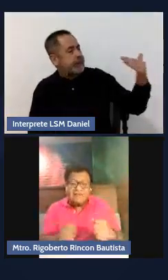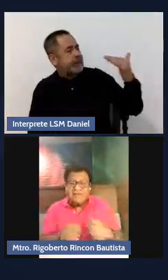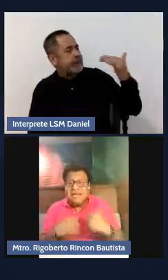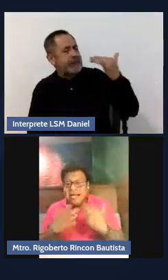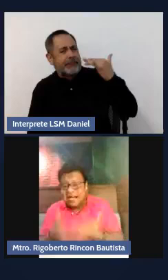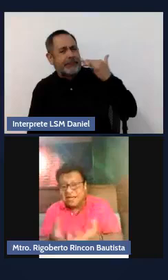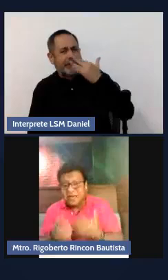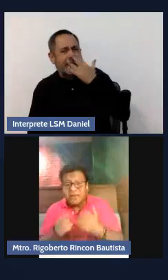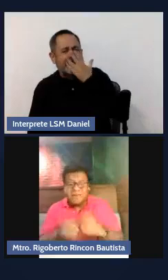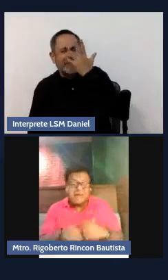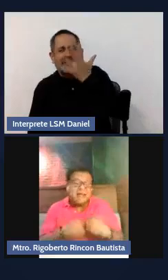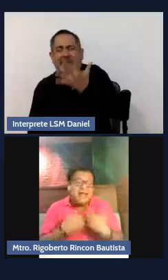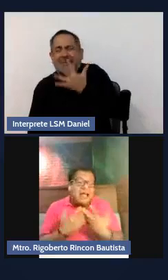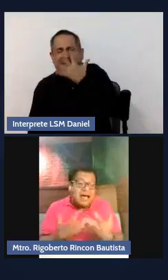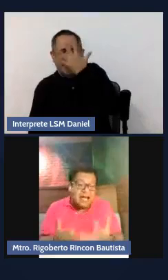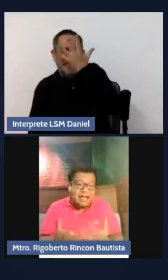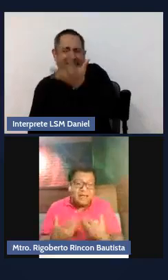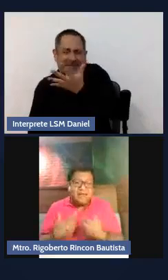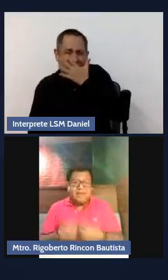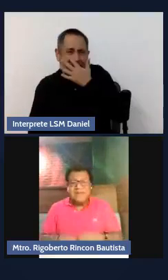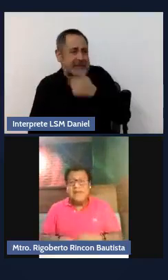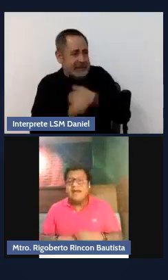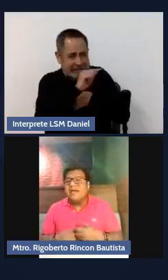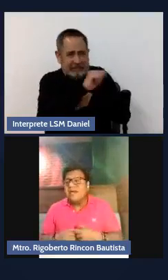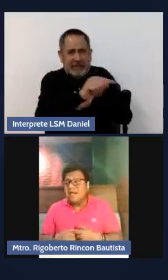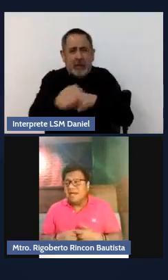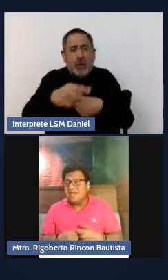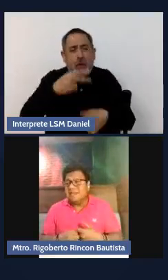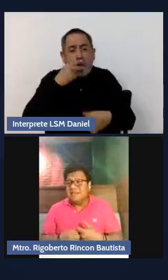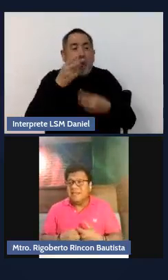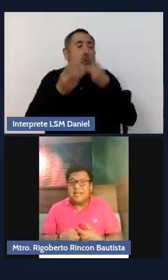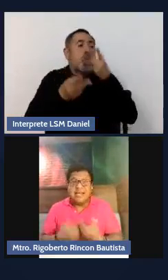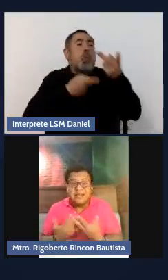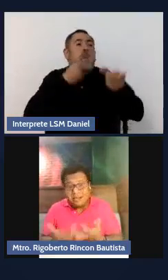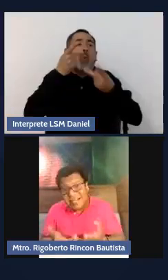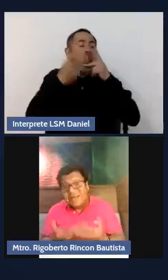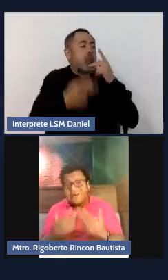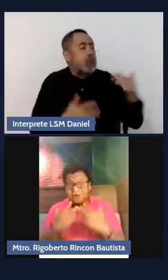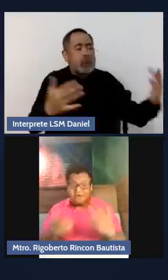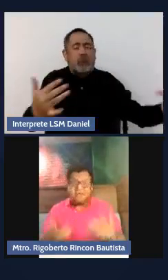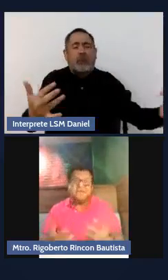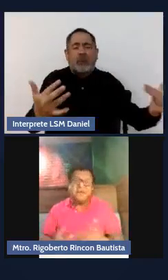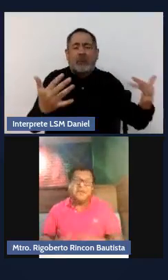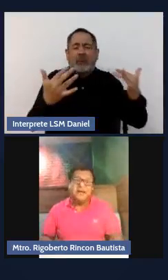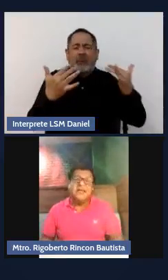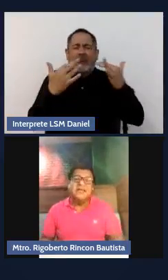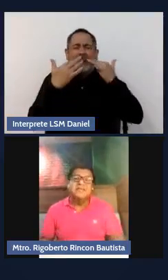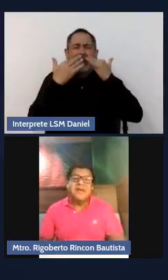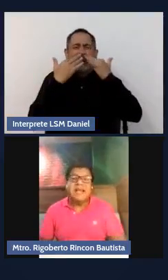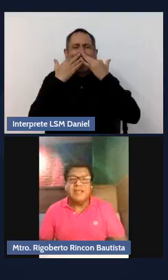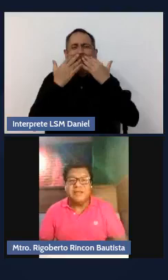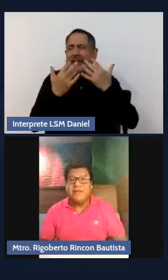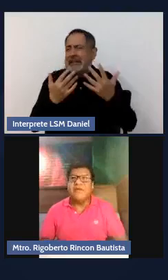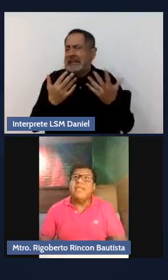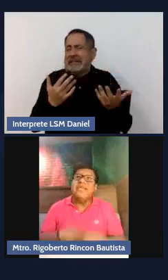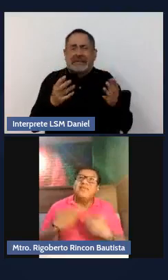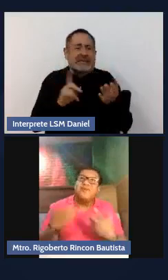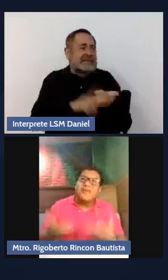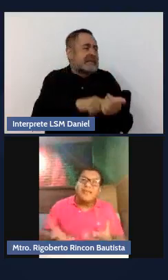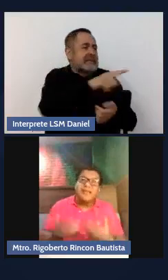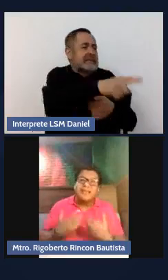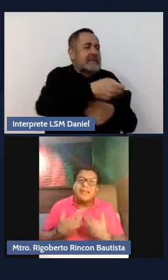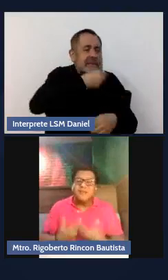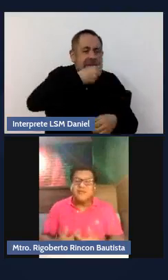de papá, al lado de mamá, al lado del hijo, también igual, al lado del abuelito, del